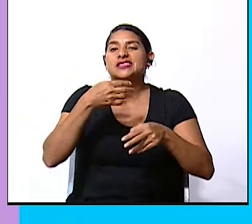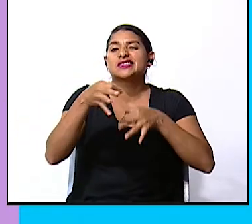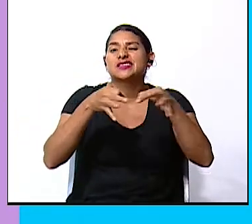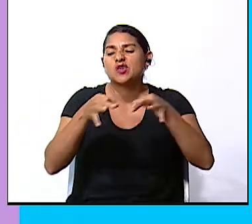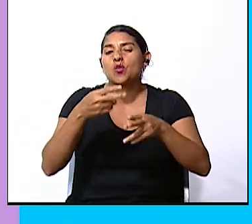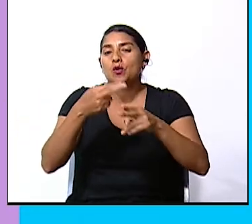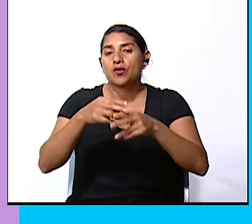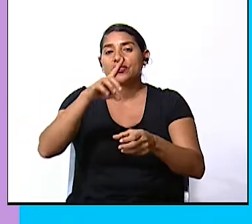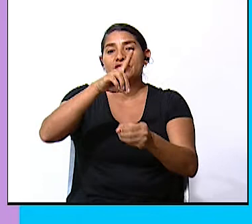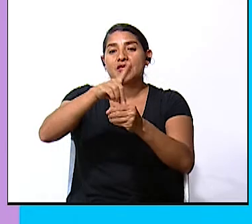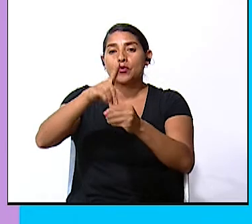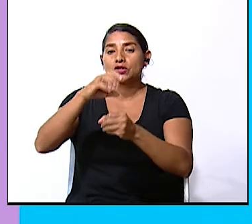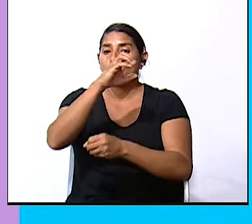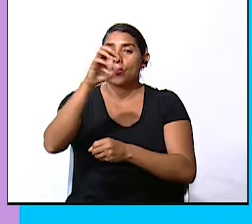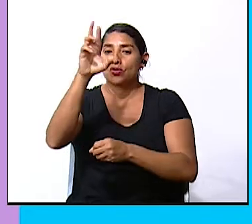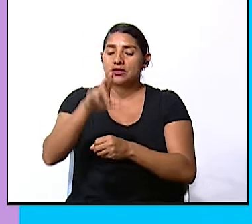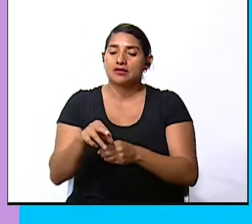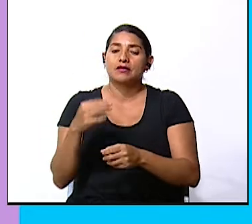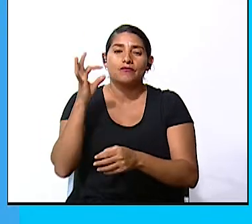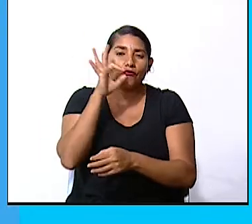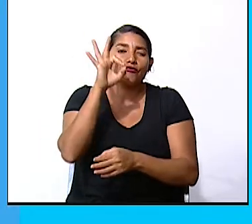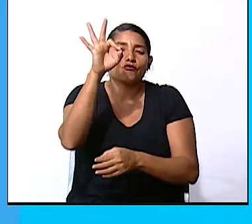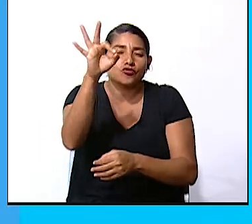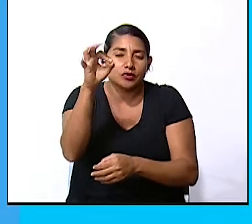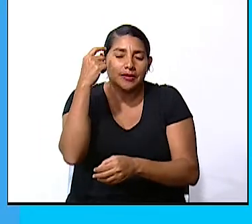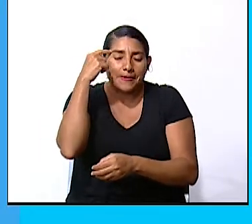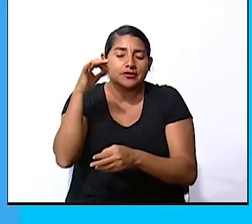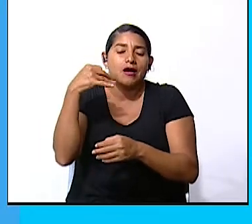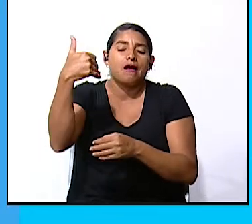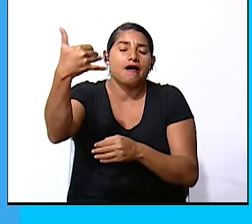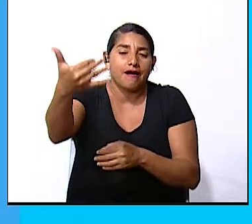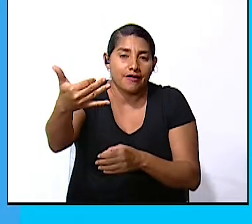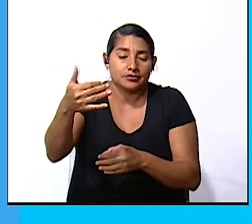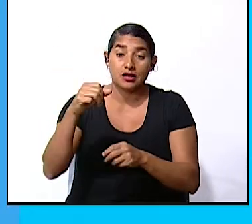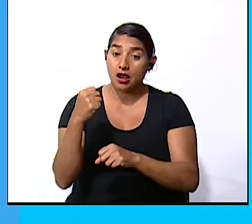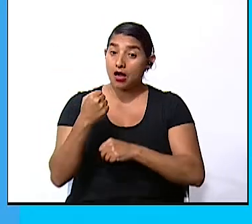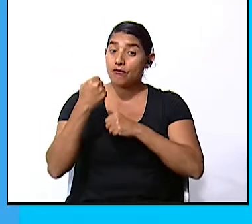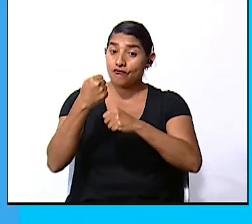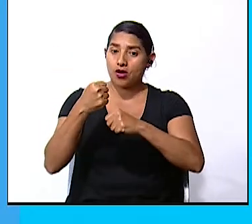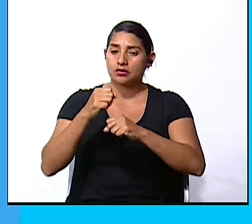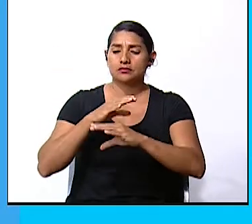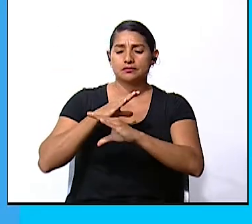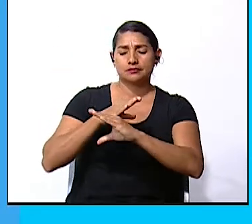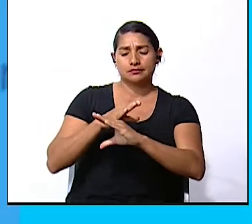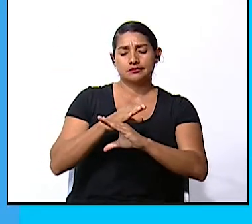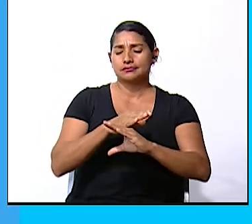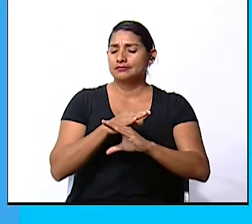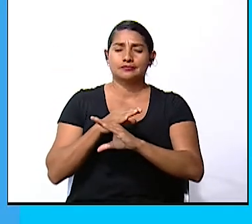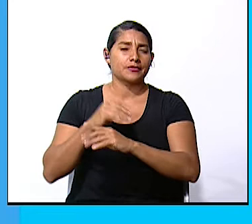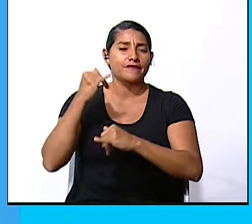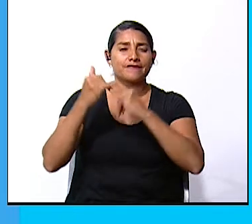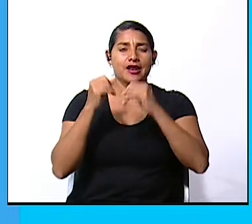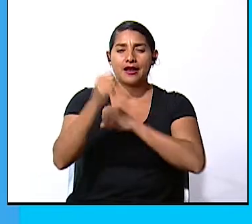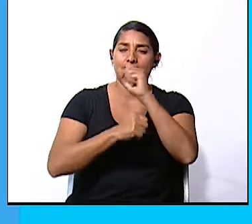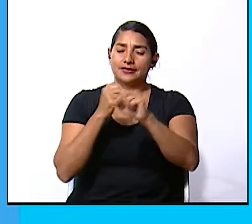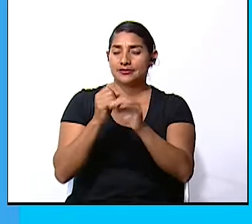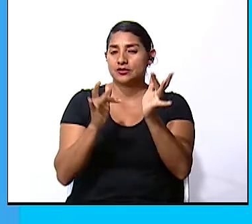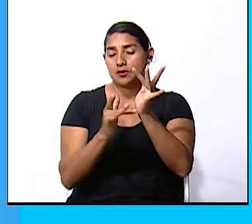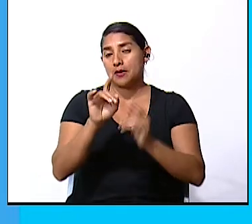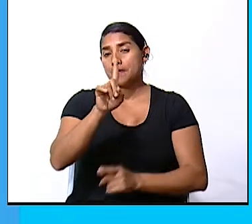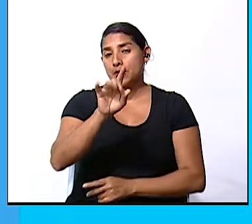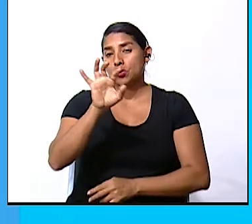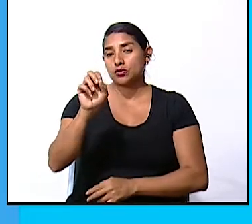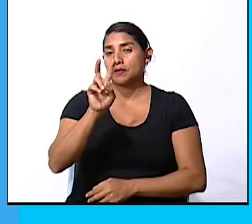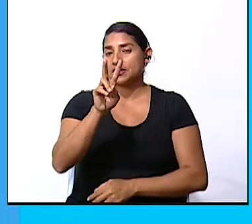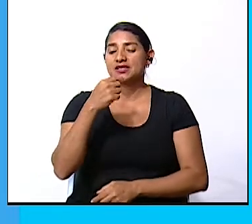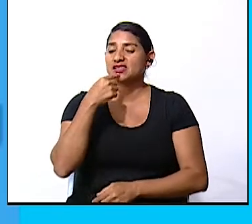denominaría Diputación de Costa Rica. Es una medida futurista realmente. Las fuerzas conservadoras, a fines de abril de 1823, deciden desconocer